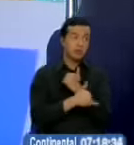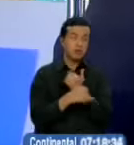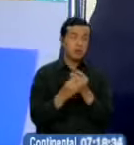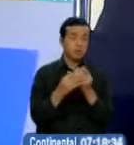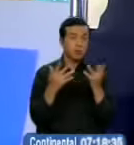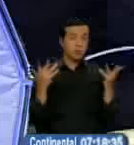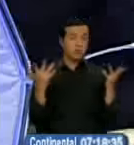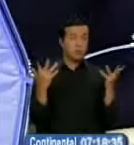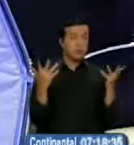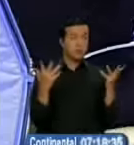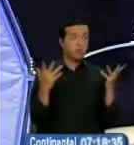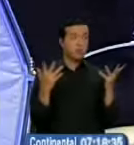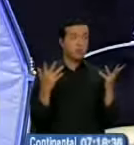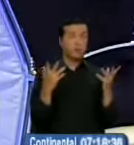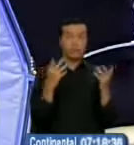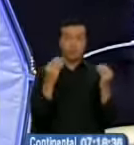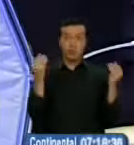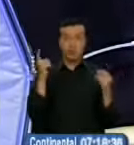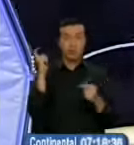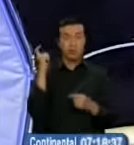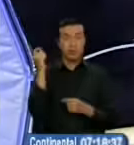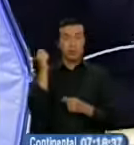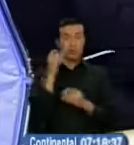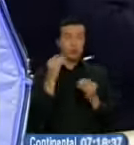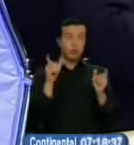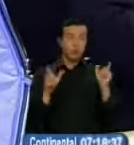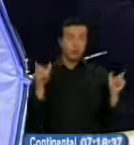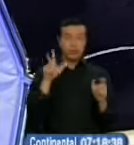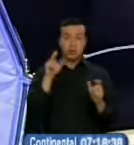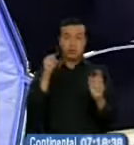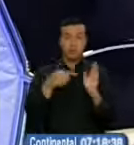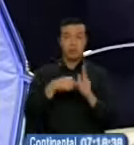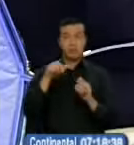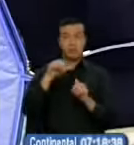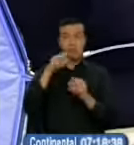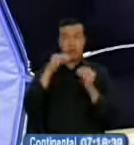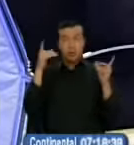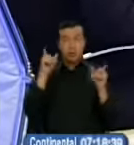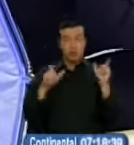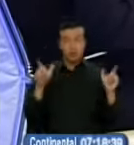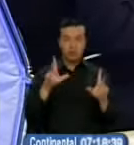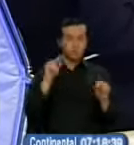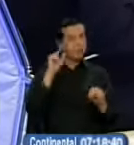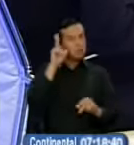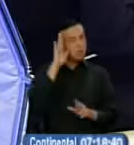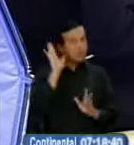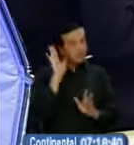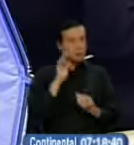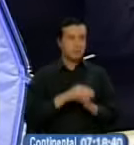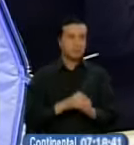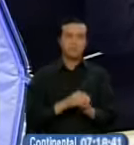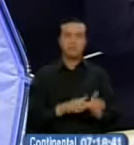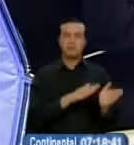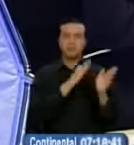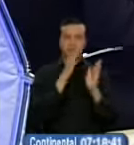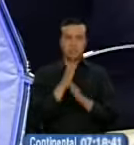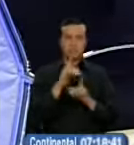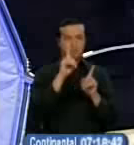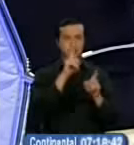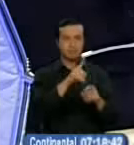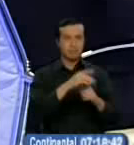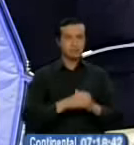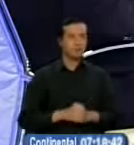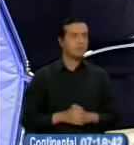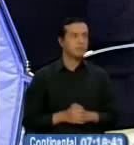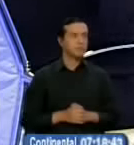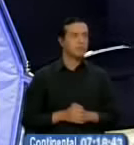Muchísimos, por supuesto. No, mucho dinero sí. Muchas personas con los 30.000 millones afuera, no creo. Vamos a donde Juan Carlos Aldaz para que pueda